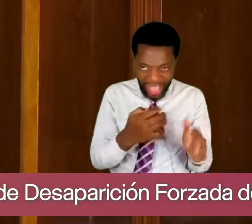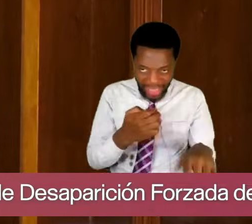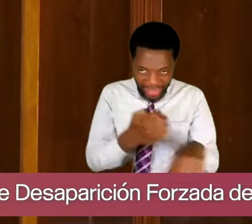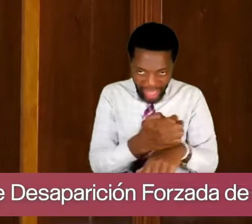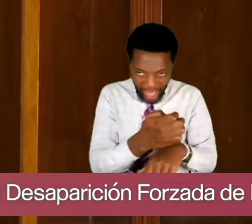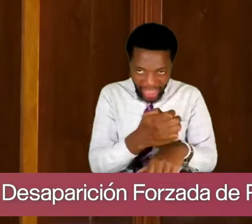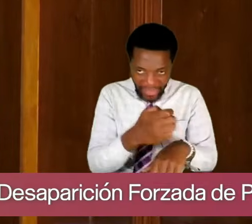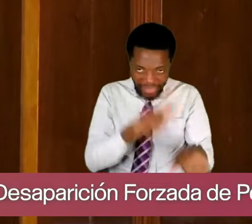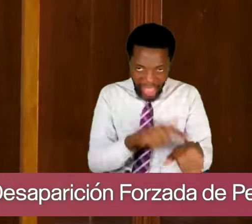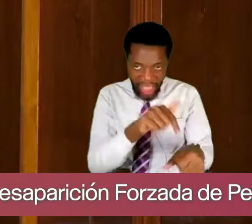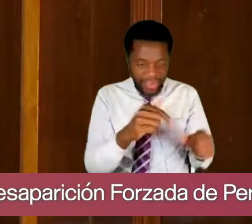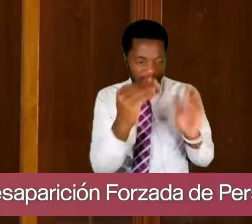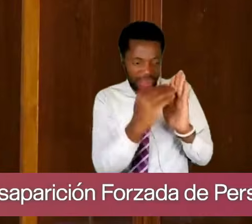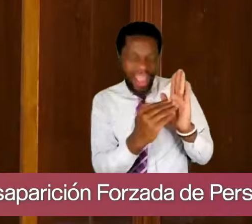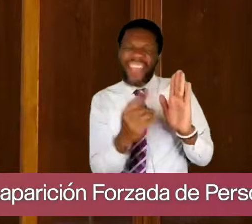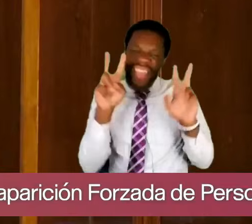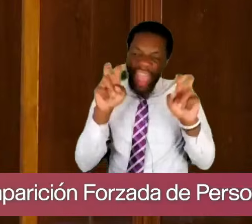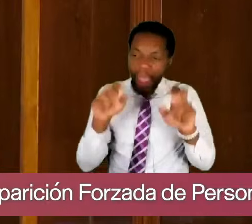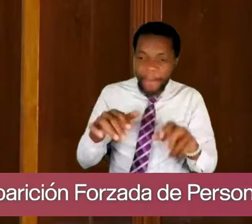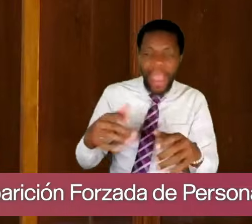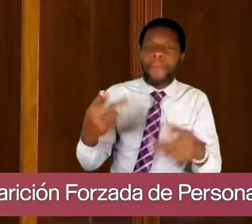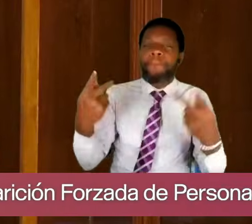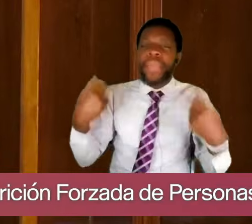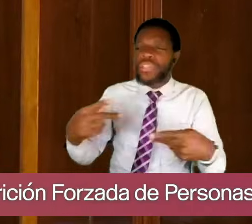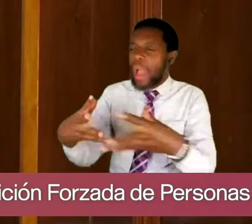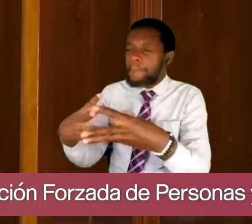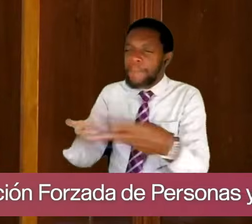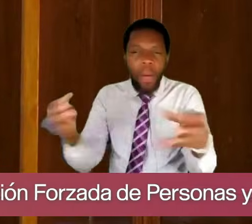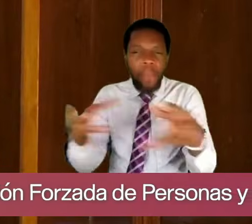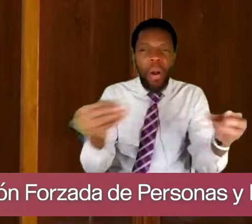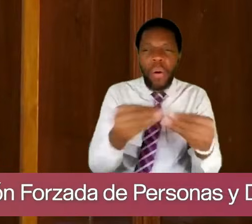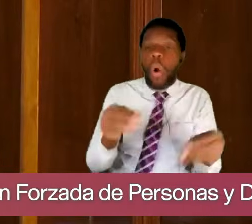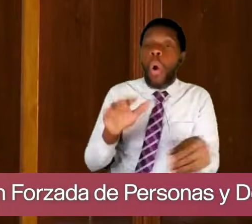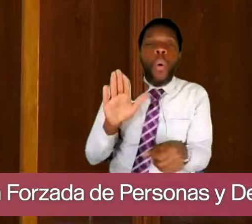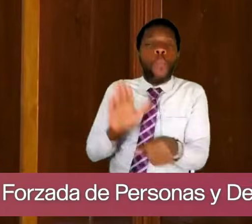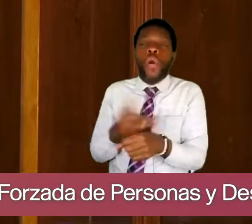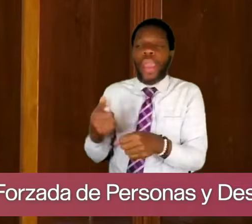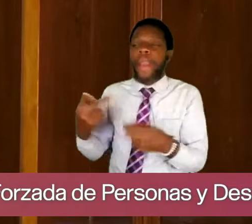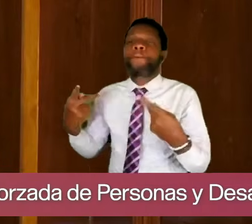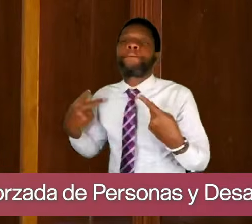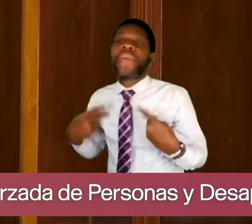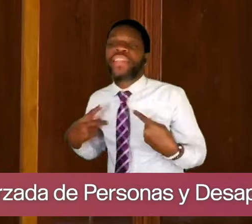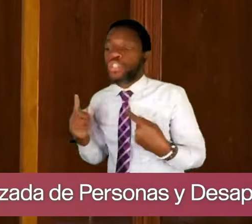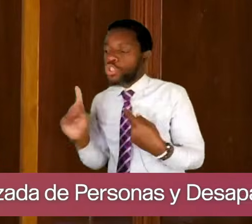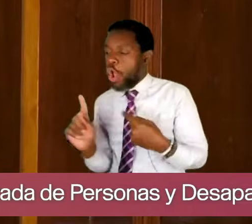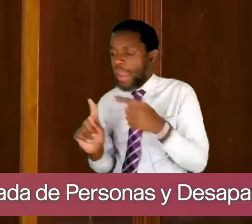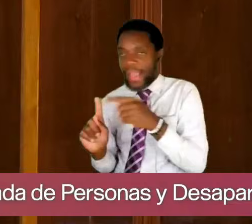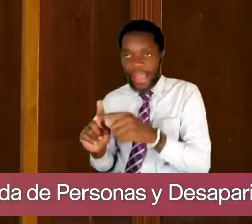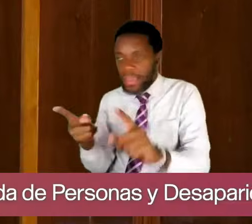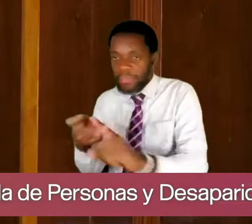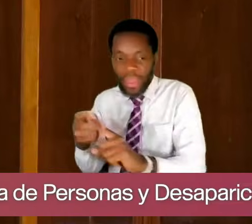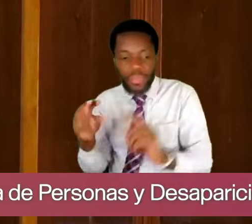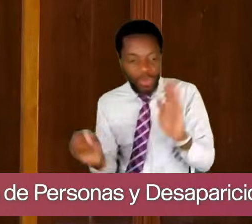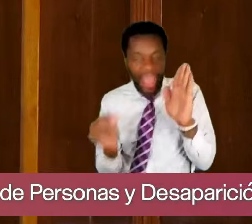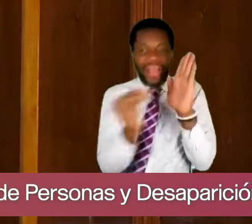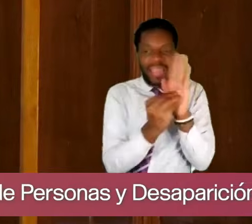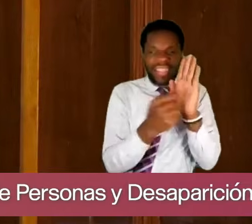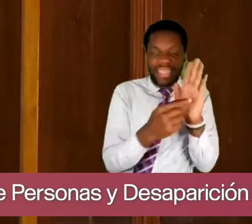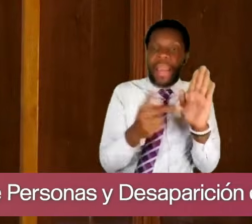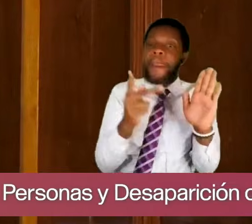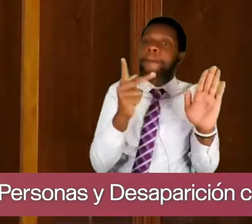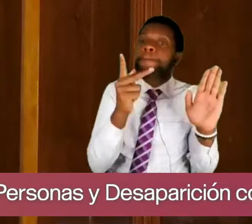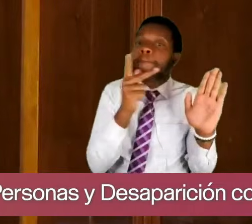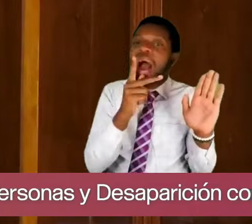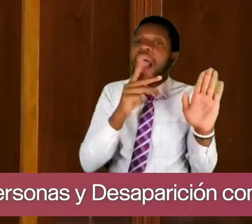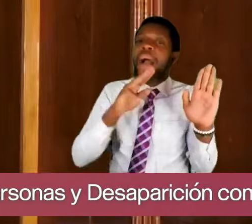y desaparición cometida por particulares el término de padres y madres buscadoras